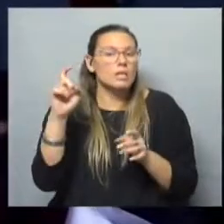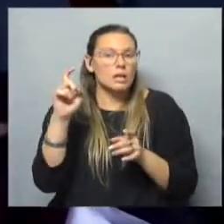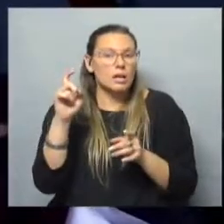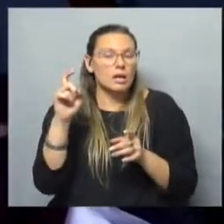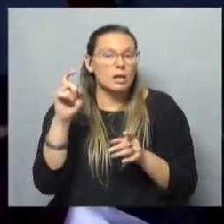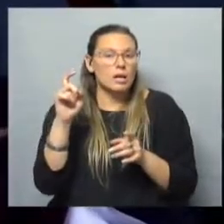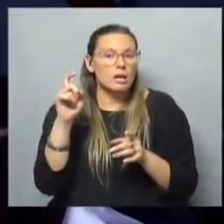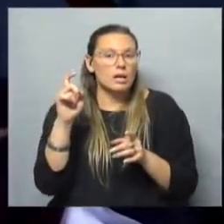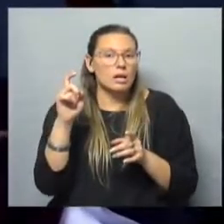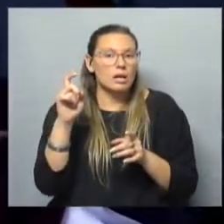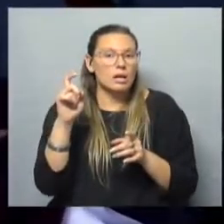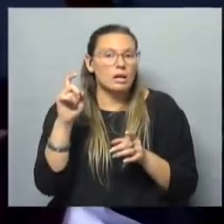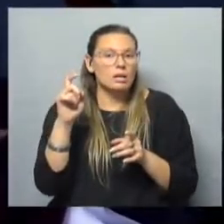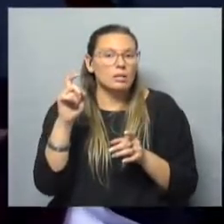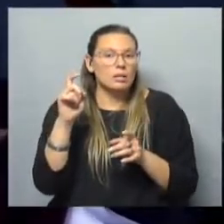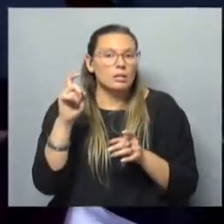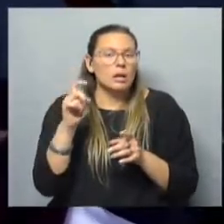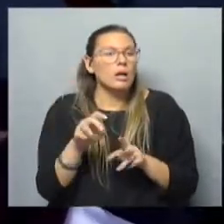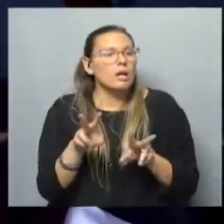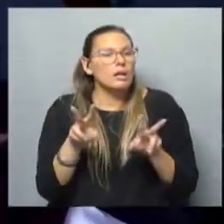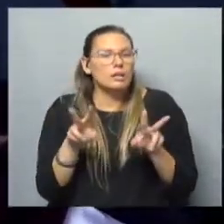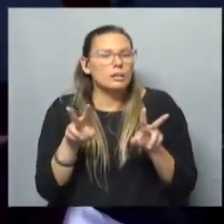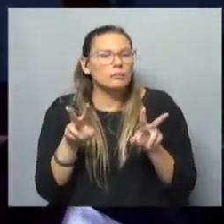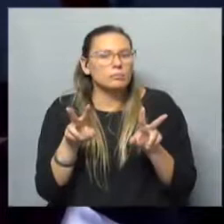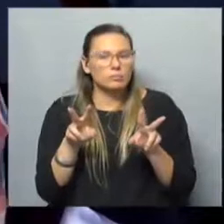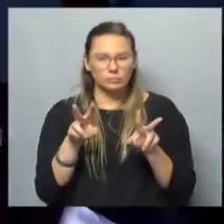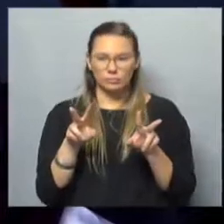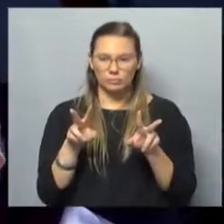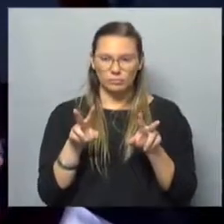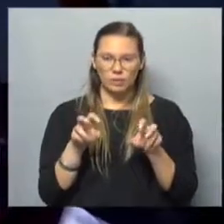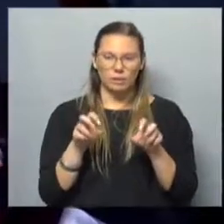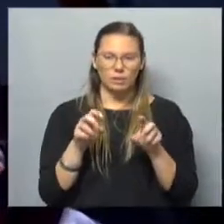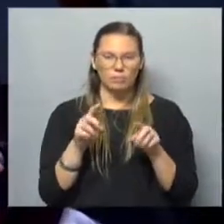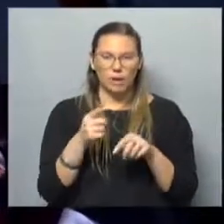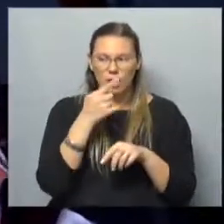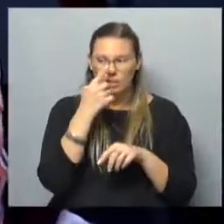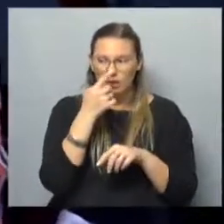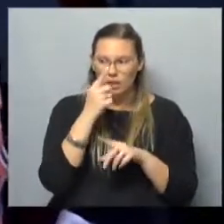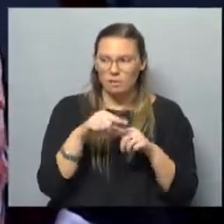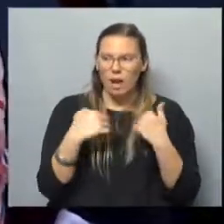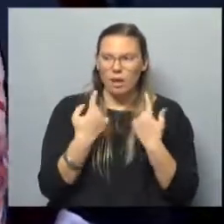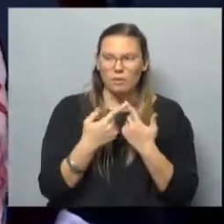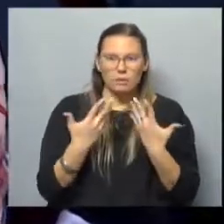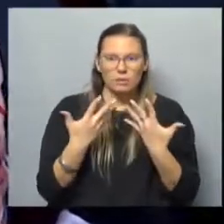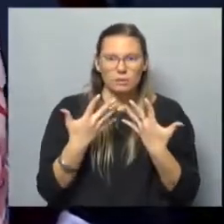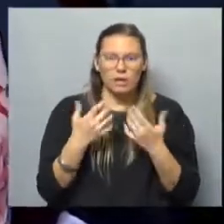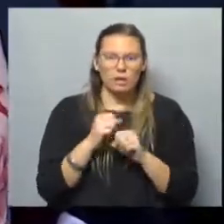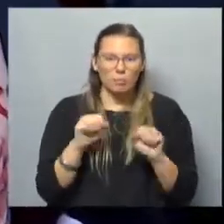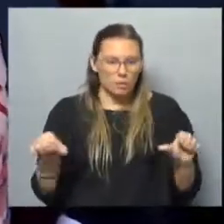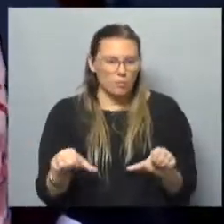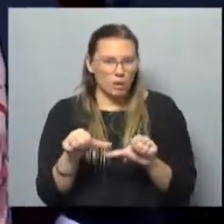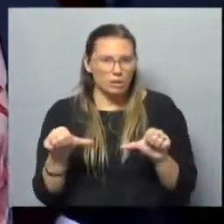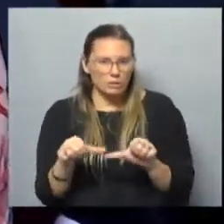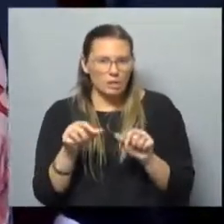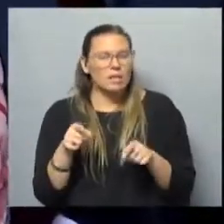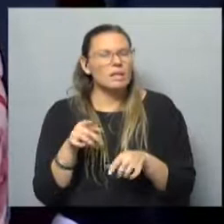surgir la idea de que fuese una temática que nos importara a nosotras mucho y que la lleváramos a la práctica, que tenía que